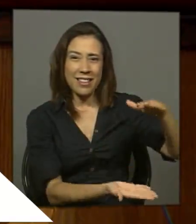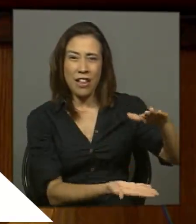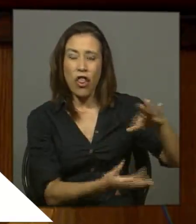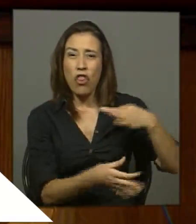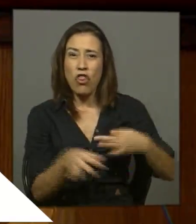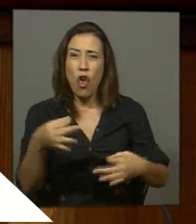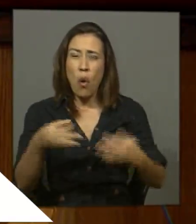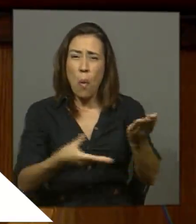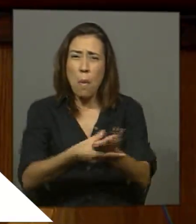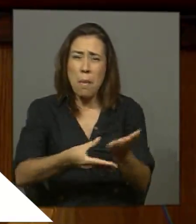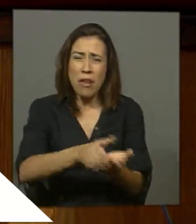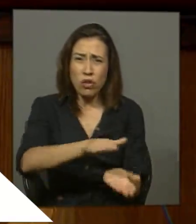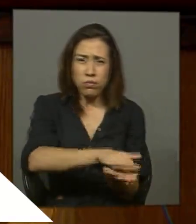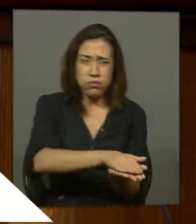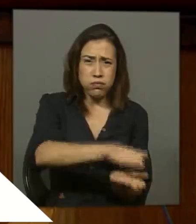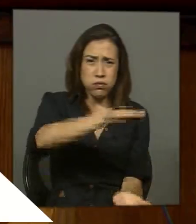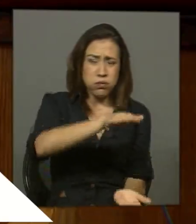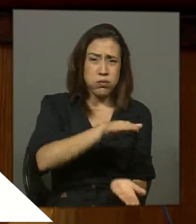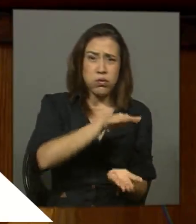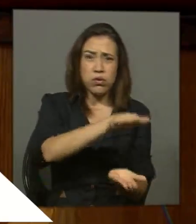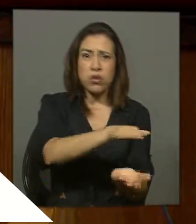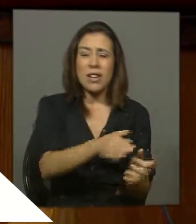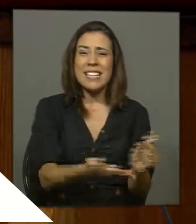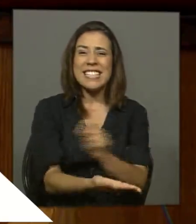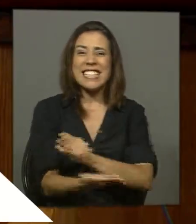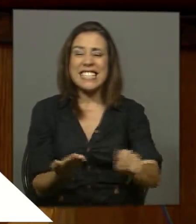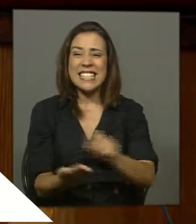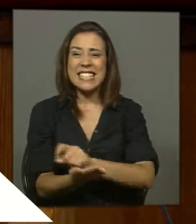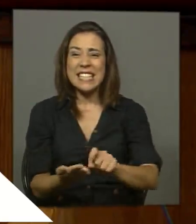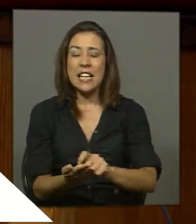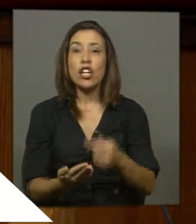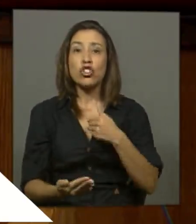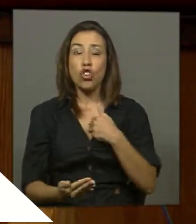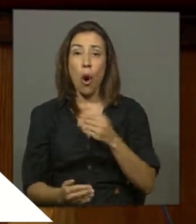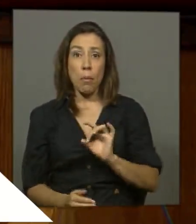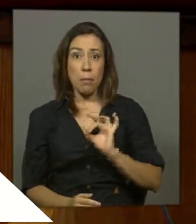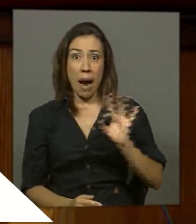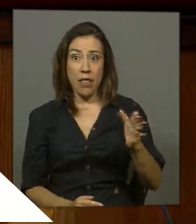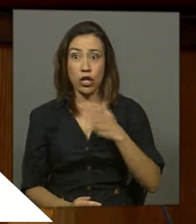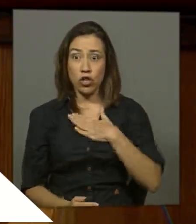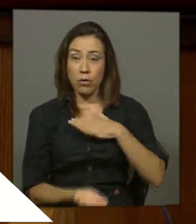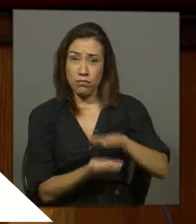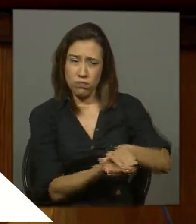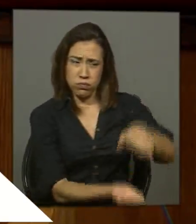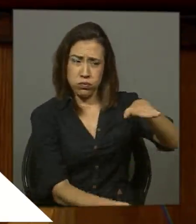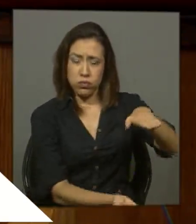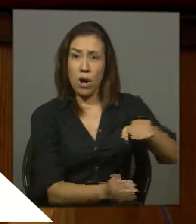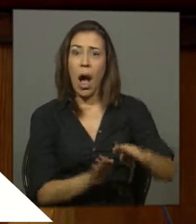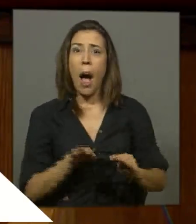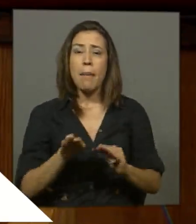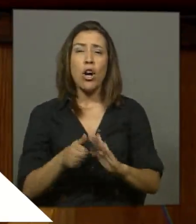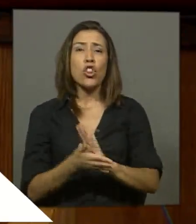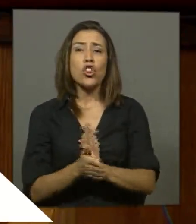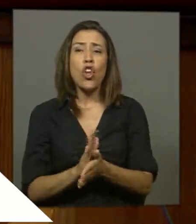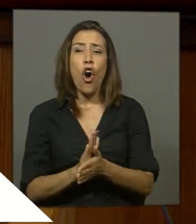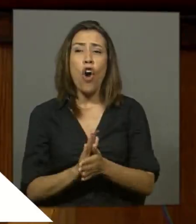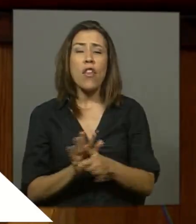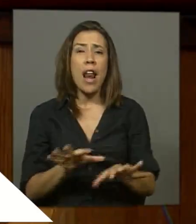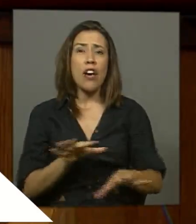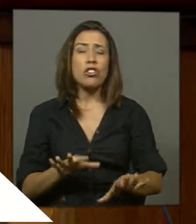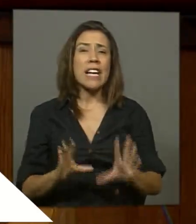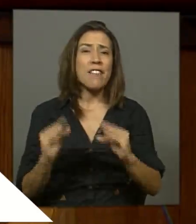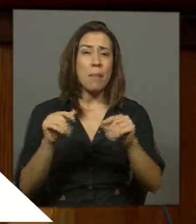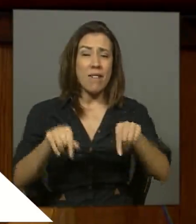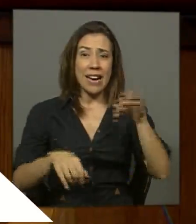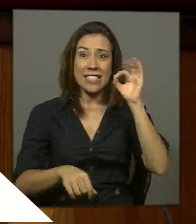ha ingresado a la secretaría enviada por mí para respaldar todo lo que se vamos a decir en esta